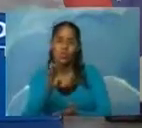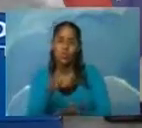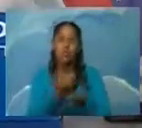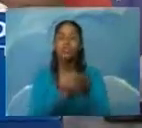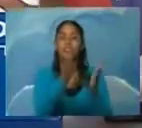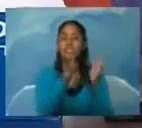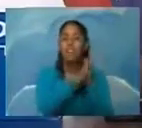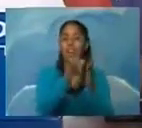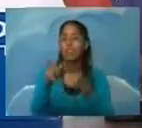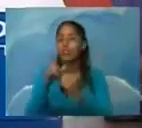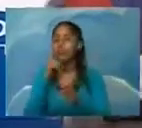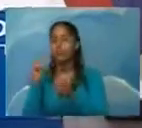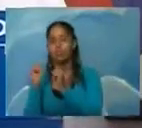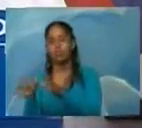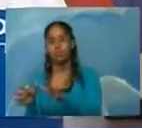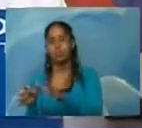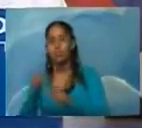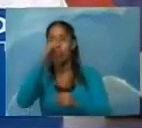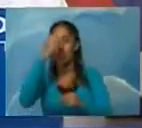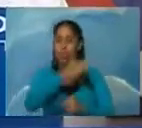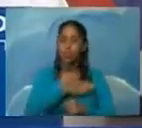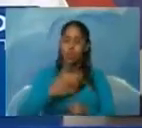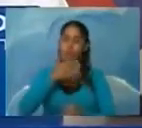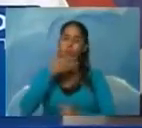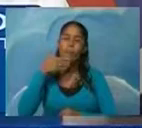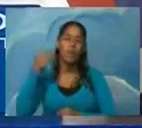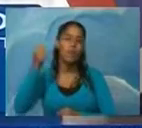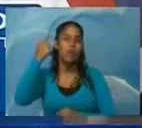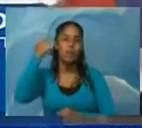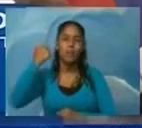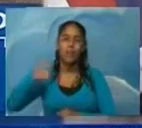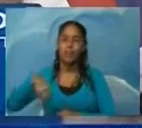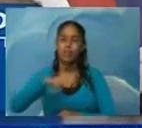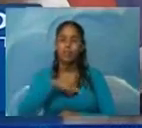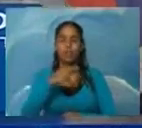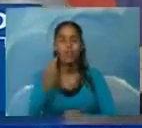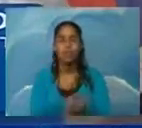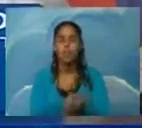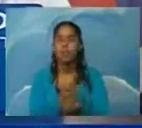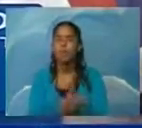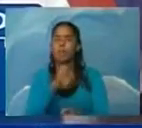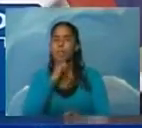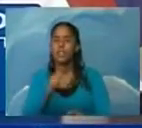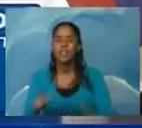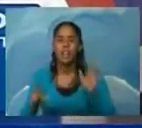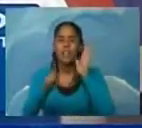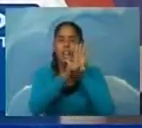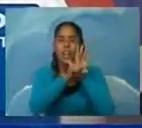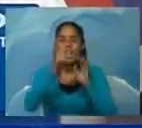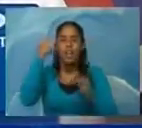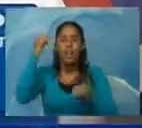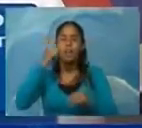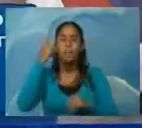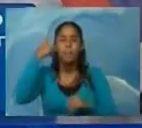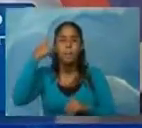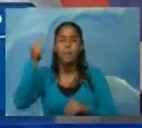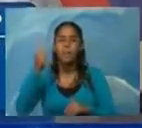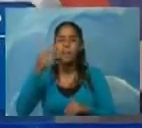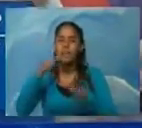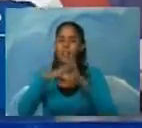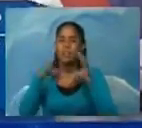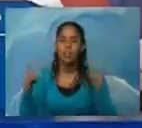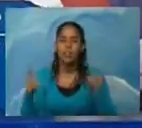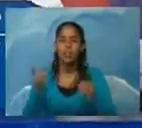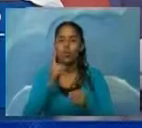Dios quiere lo mejor para nosotros. Ah, hermano Puerta, pero esa ley es para todos, para todos. No, no, no, es para